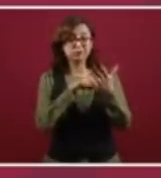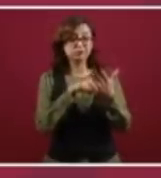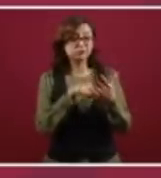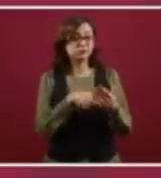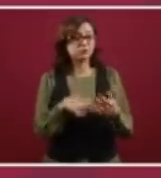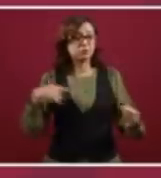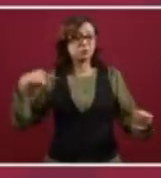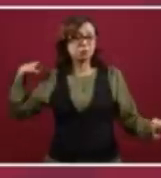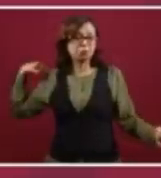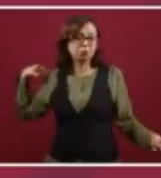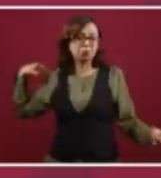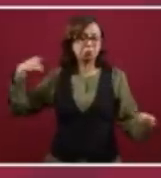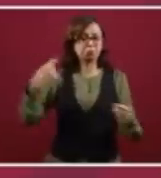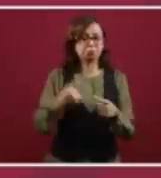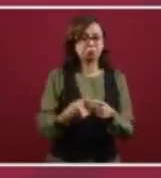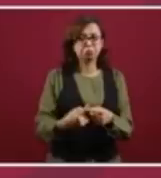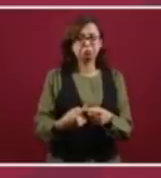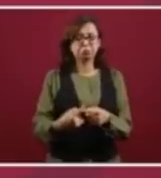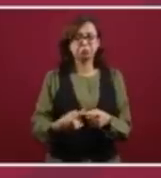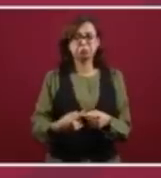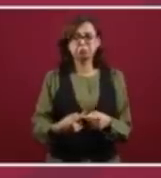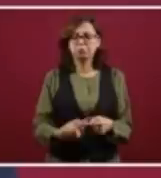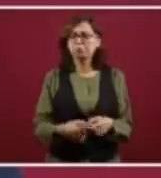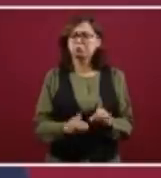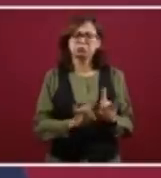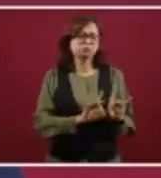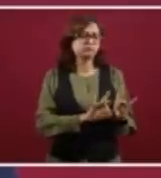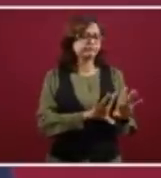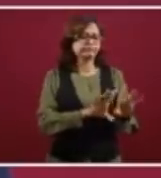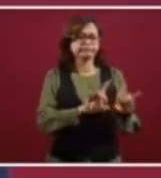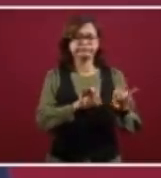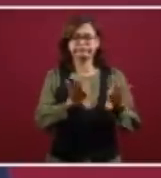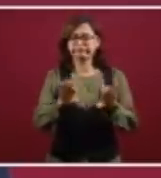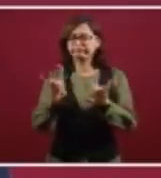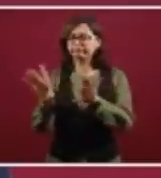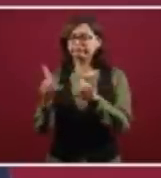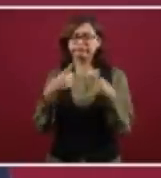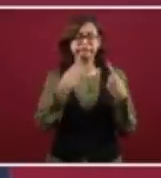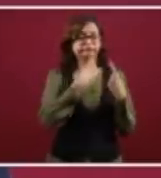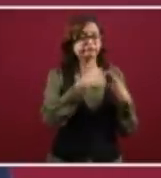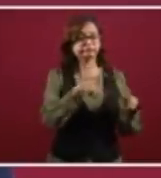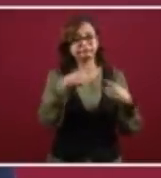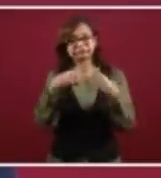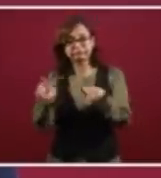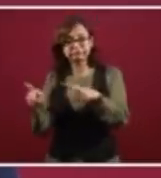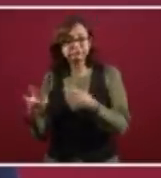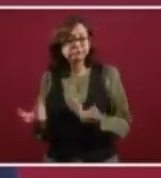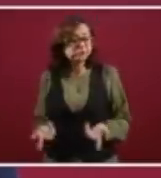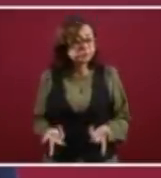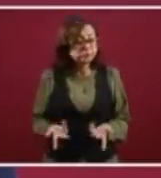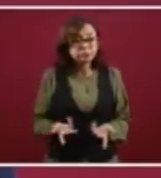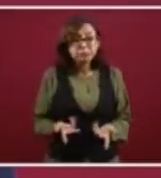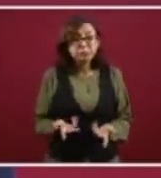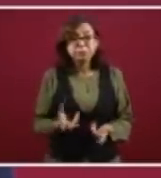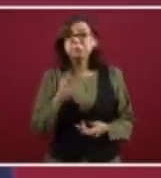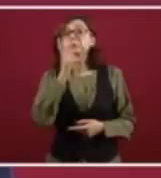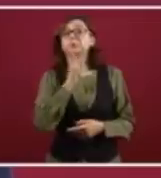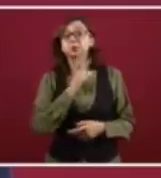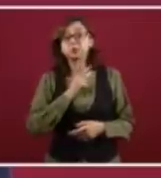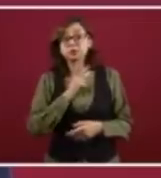ahora, por distintos motivos, no ha aumentado la producción,